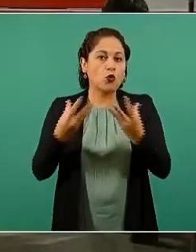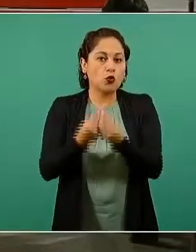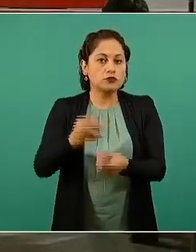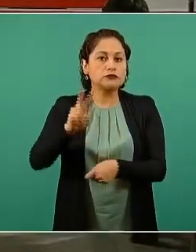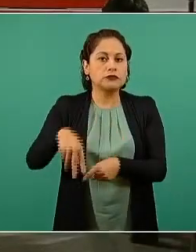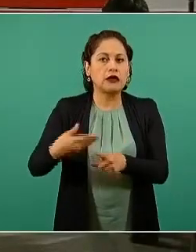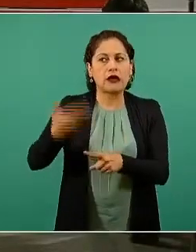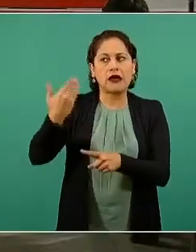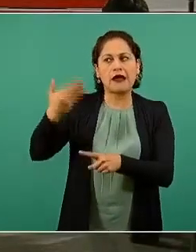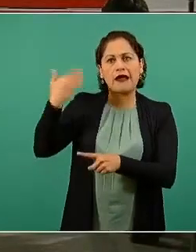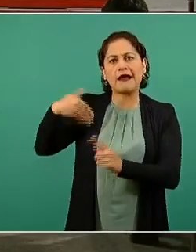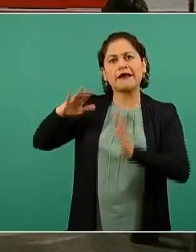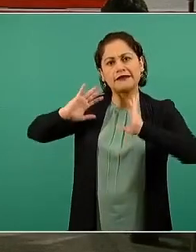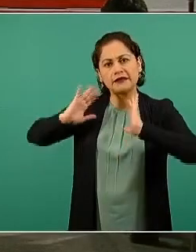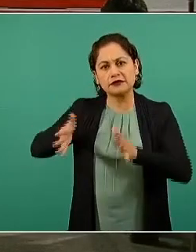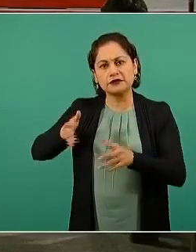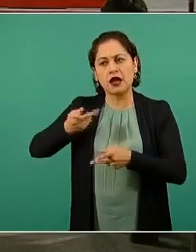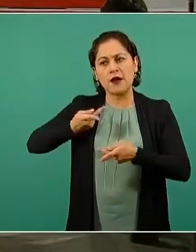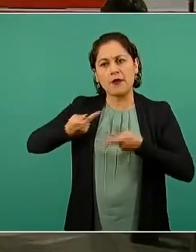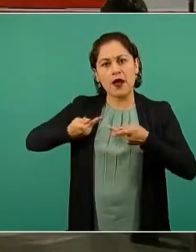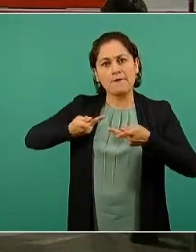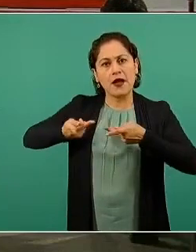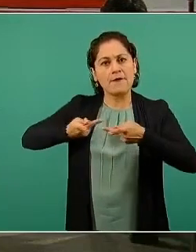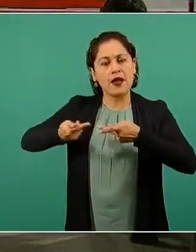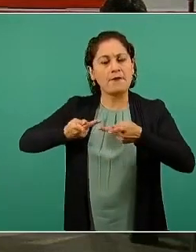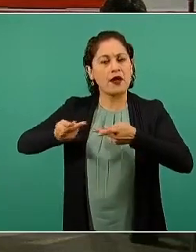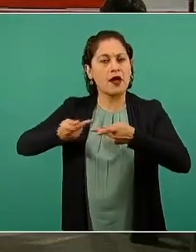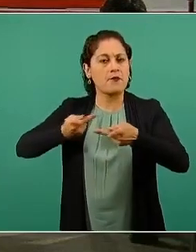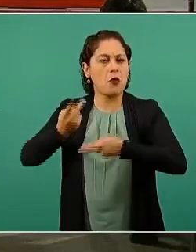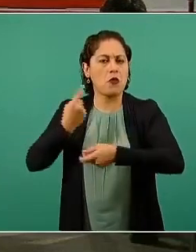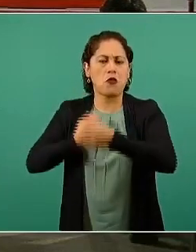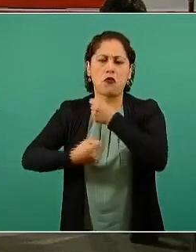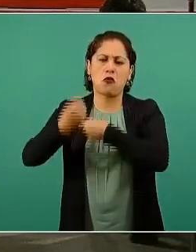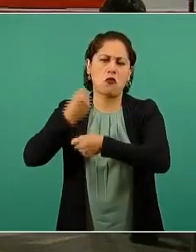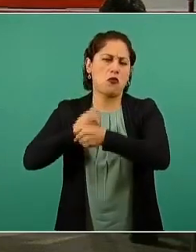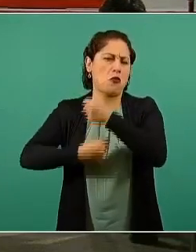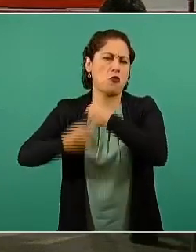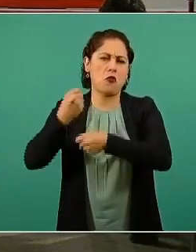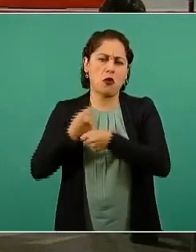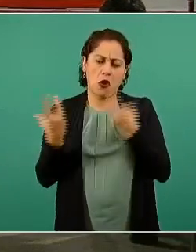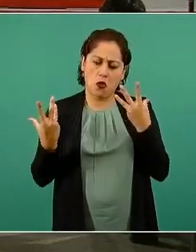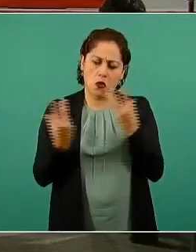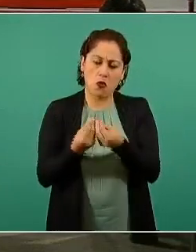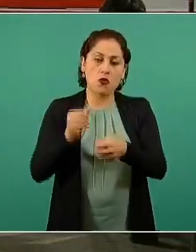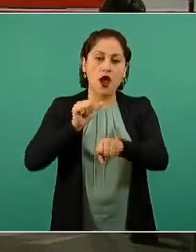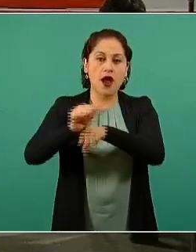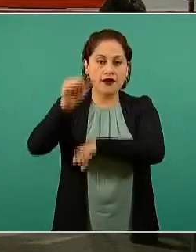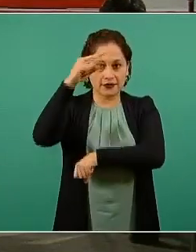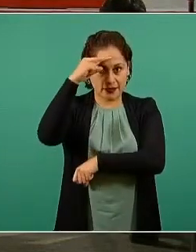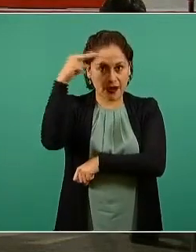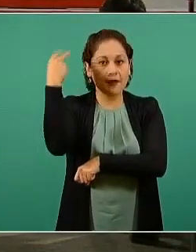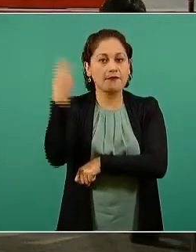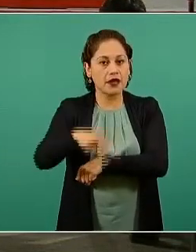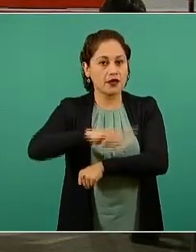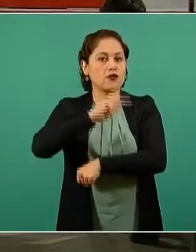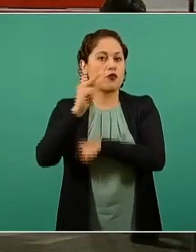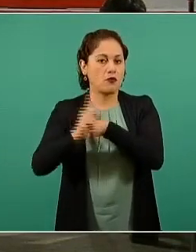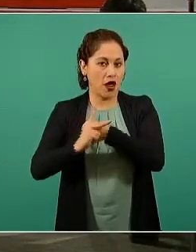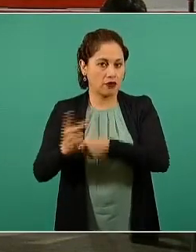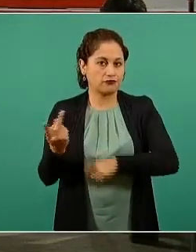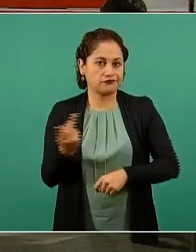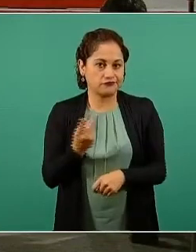cooperación y colaboración estratégica de muchísimos años entre Argentina y México, y que encontró además